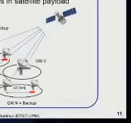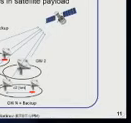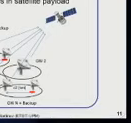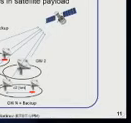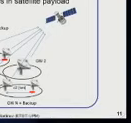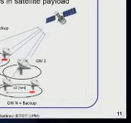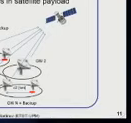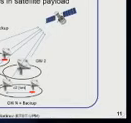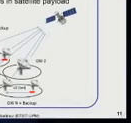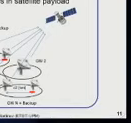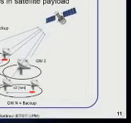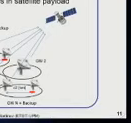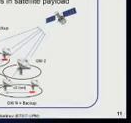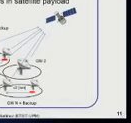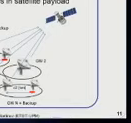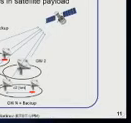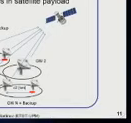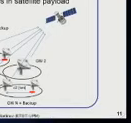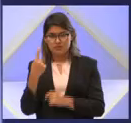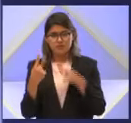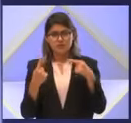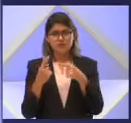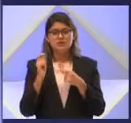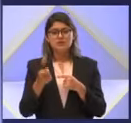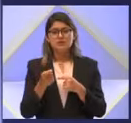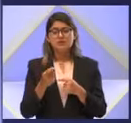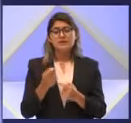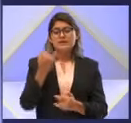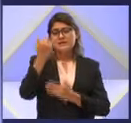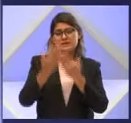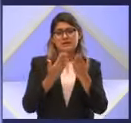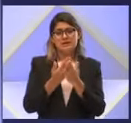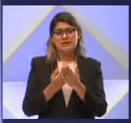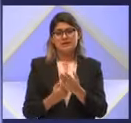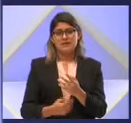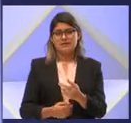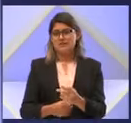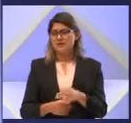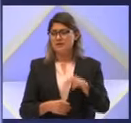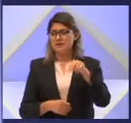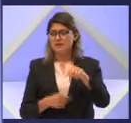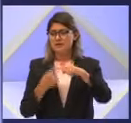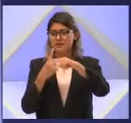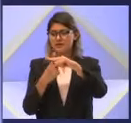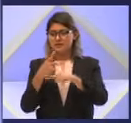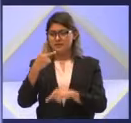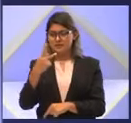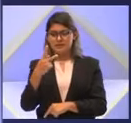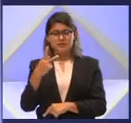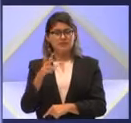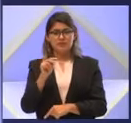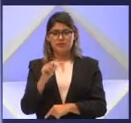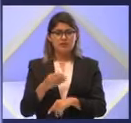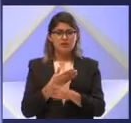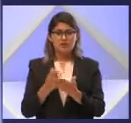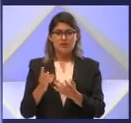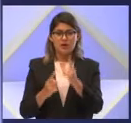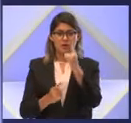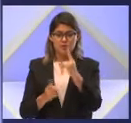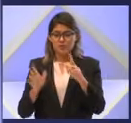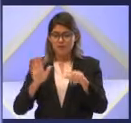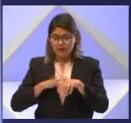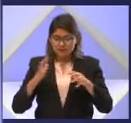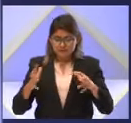donde básicamente lo que proponemos es en lugar de usar enemas pérez ways es usar asociado a cada qué tipo de activo un verbo y de menor